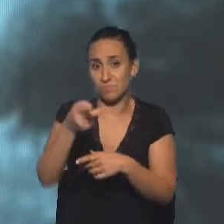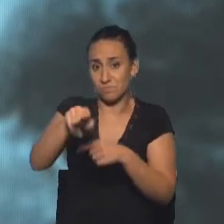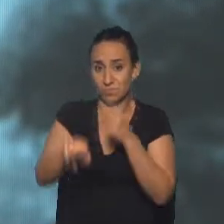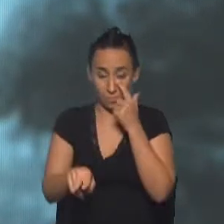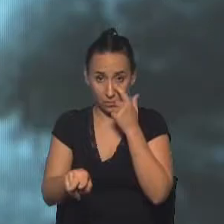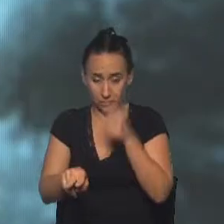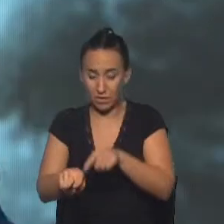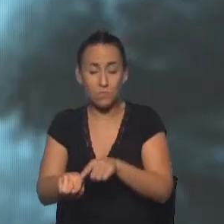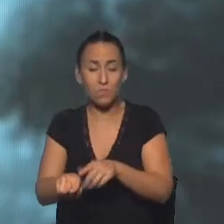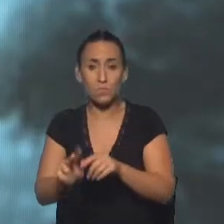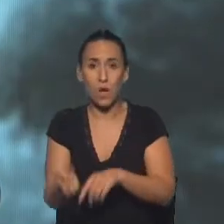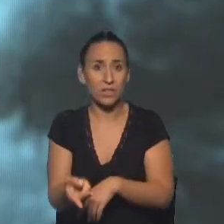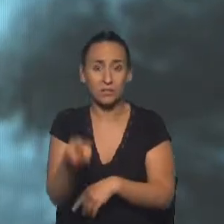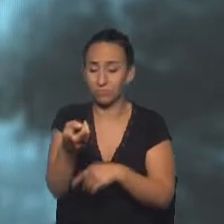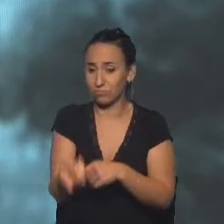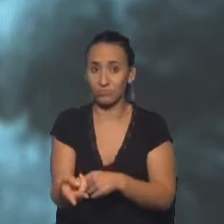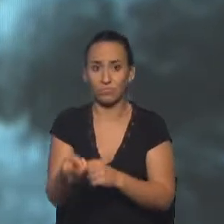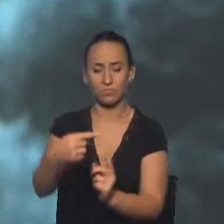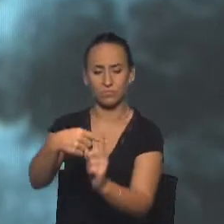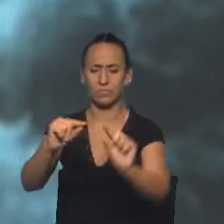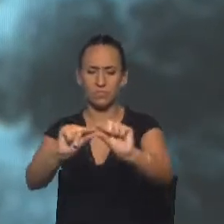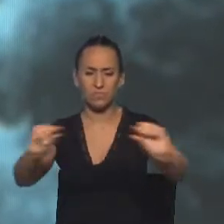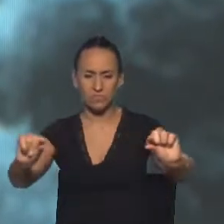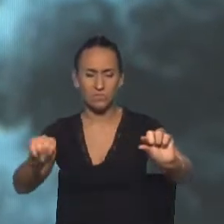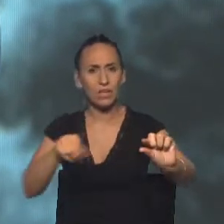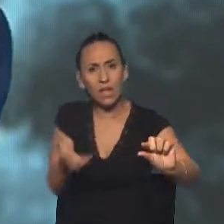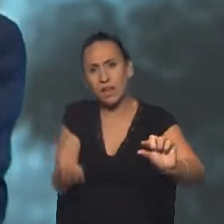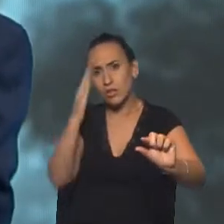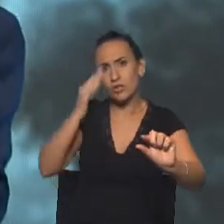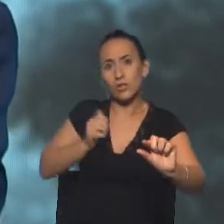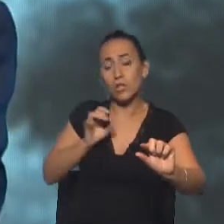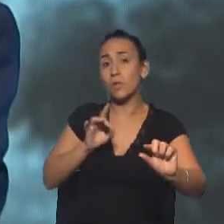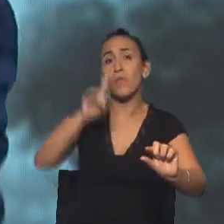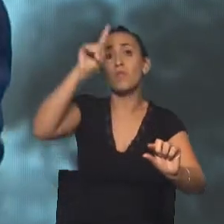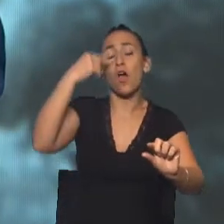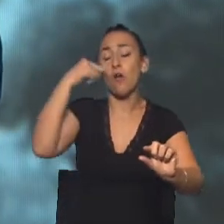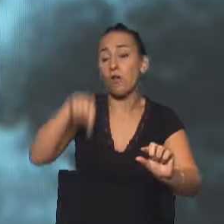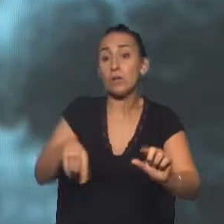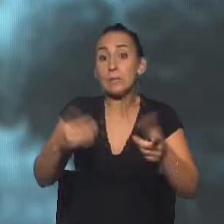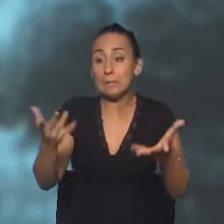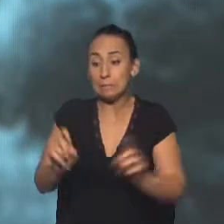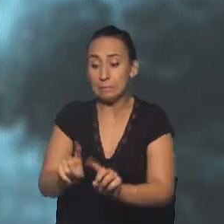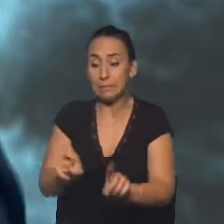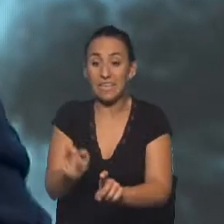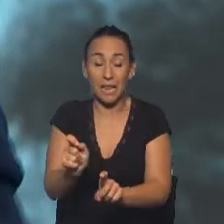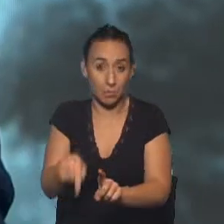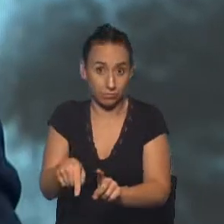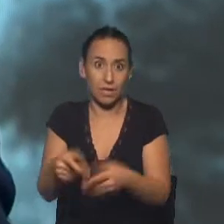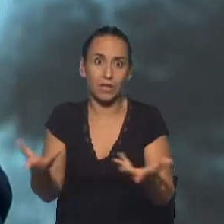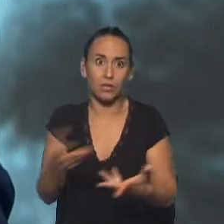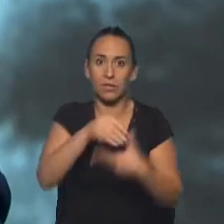solo conocido por Dios. Y entonces familiares ofrecen su ADN. Queremos saber la